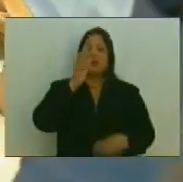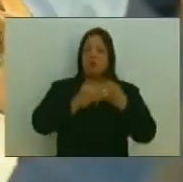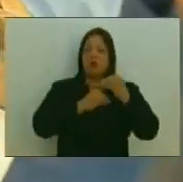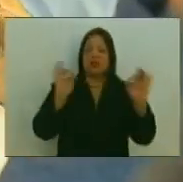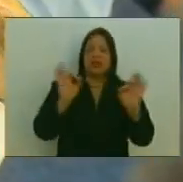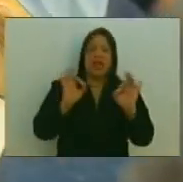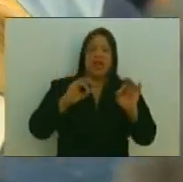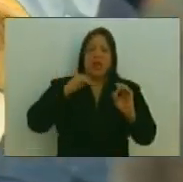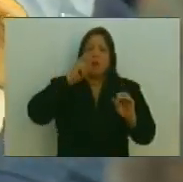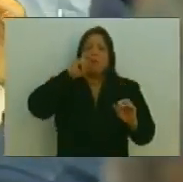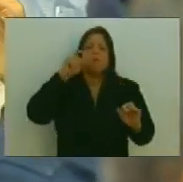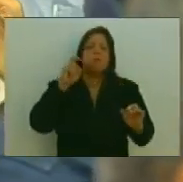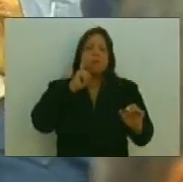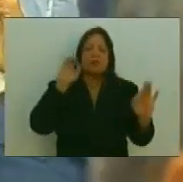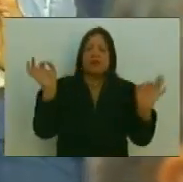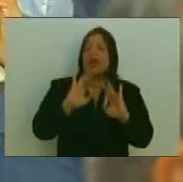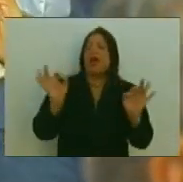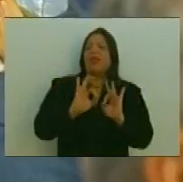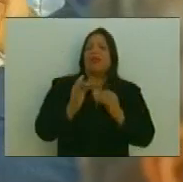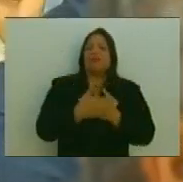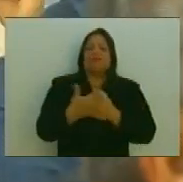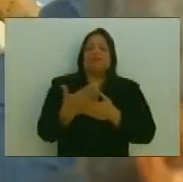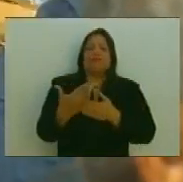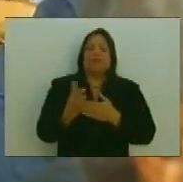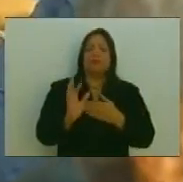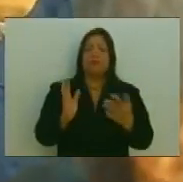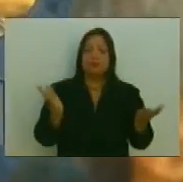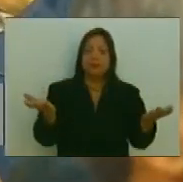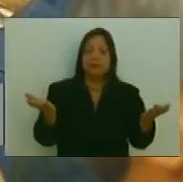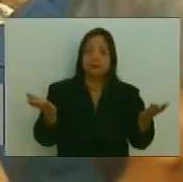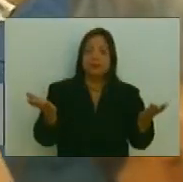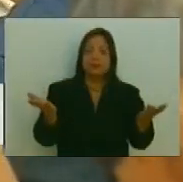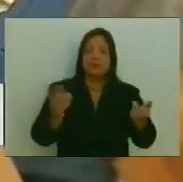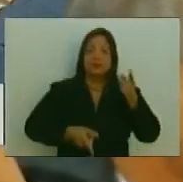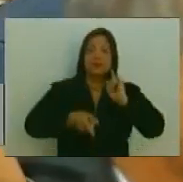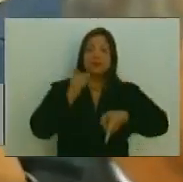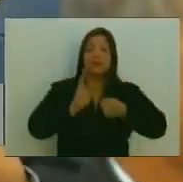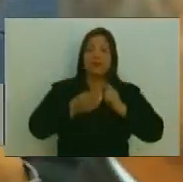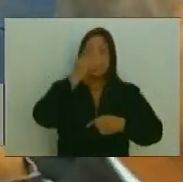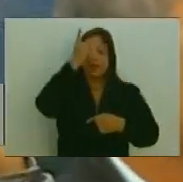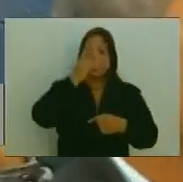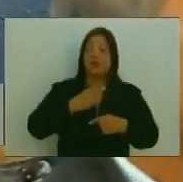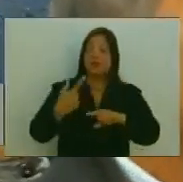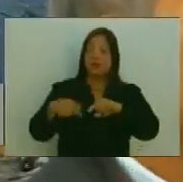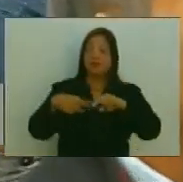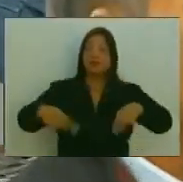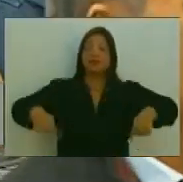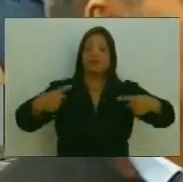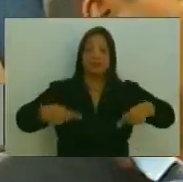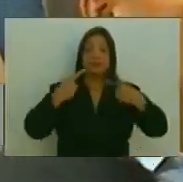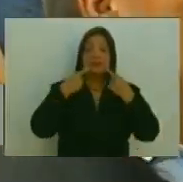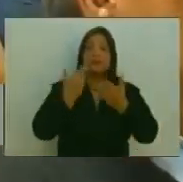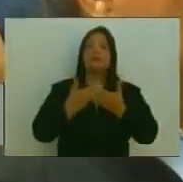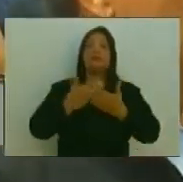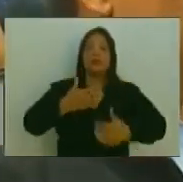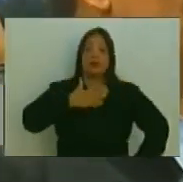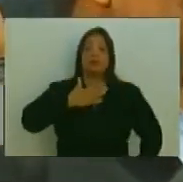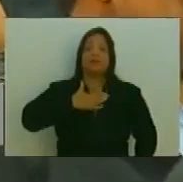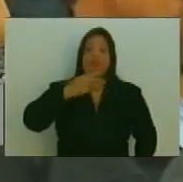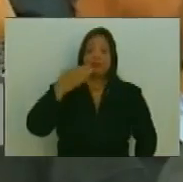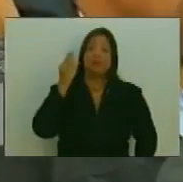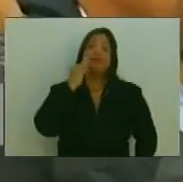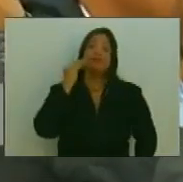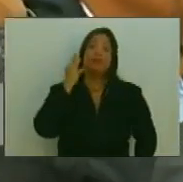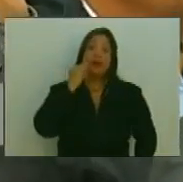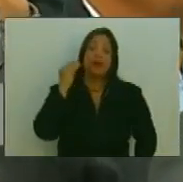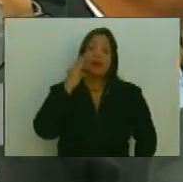estériles per se al tener discapacidad, sobre todo con algunas discapacidades. Y se los puedo decir con la propiedad que me da,